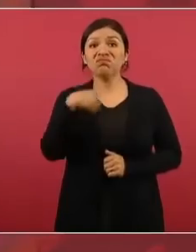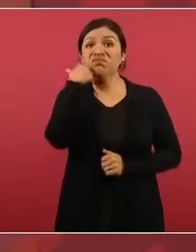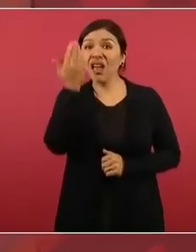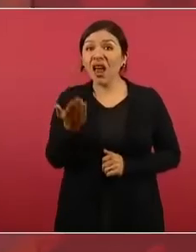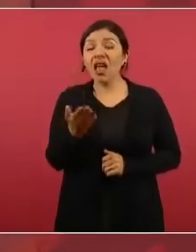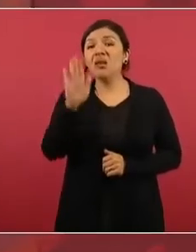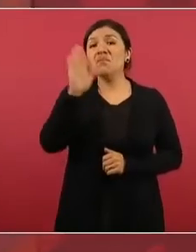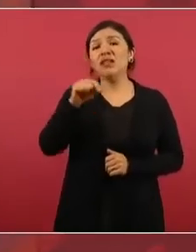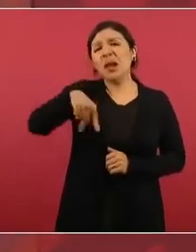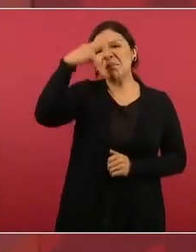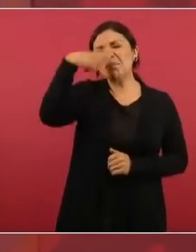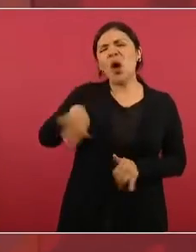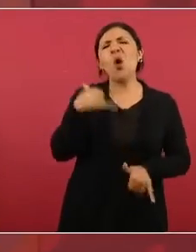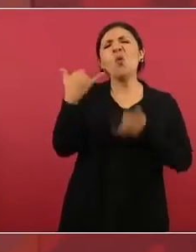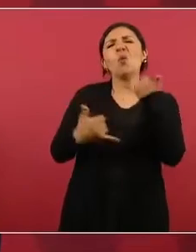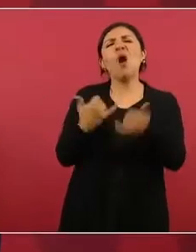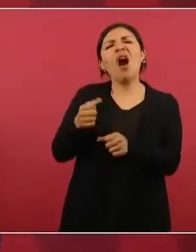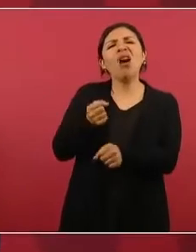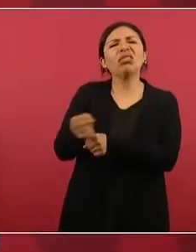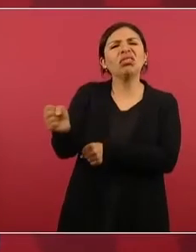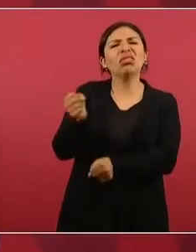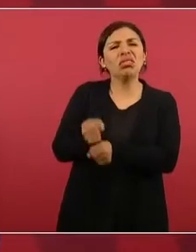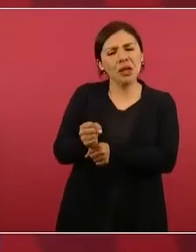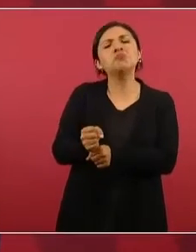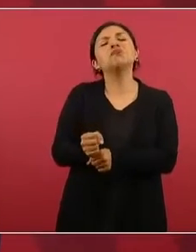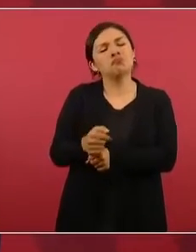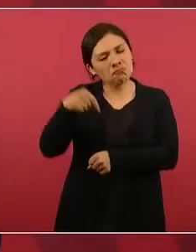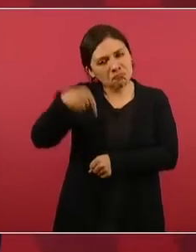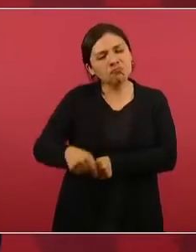de piñata, va a haber respuesta.